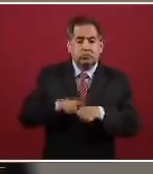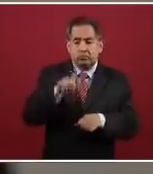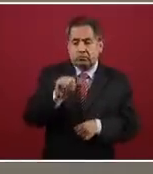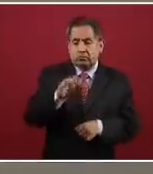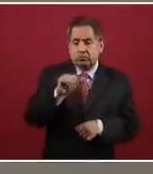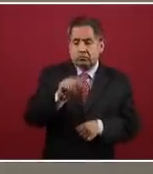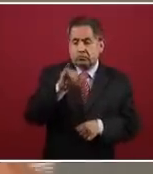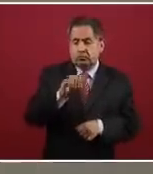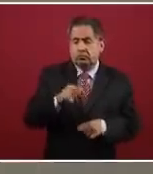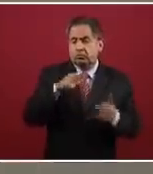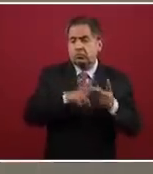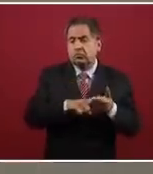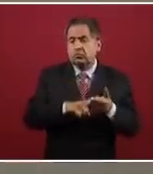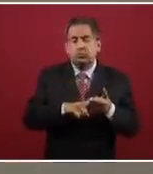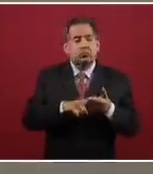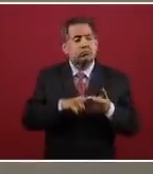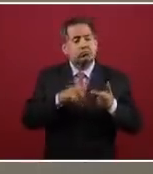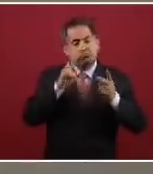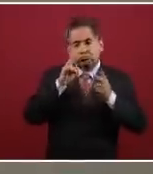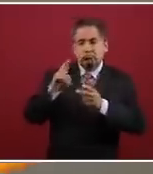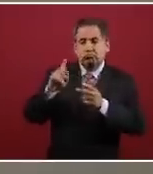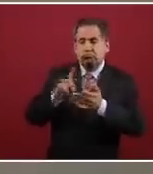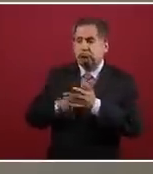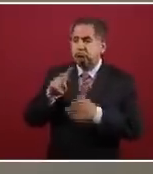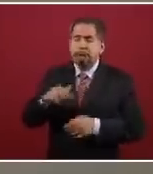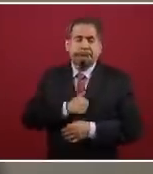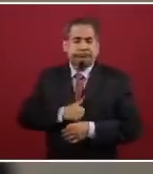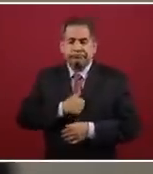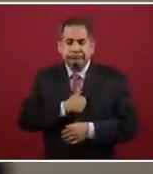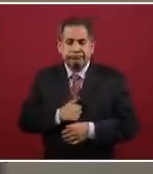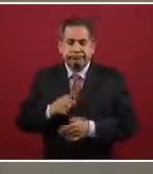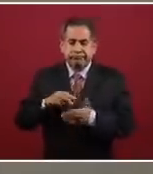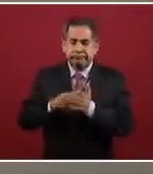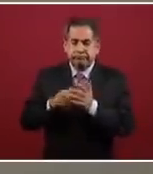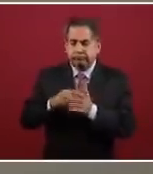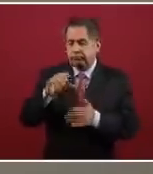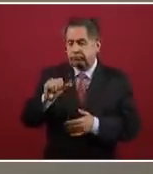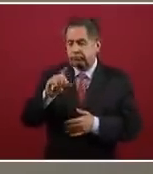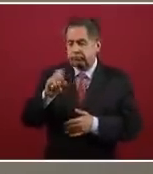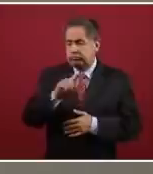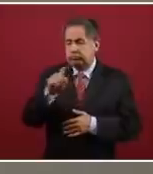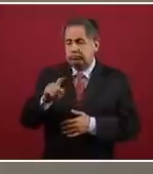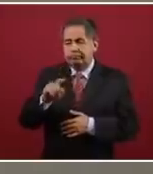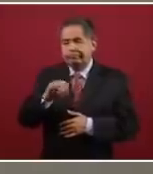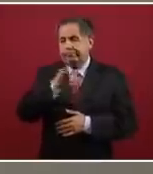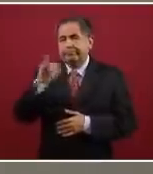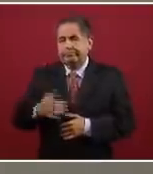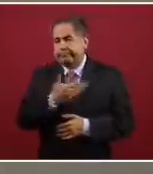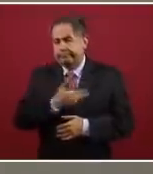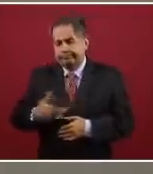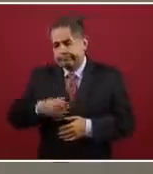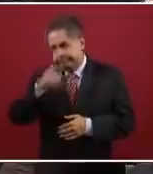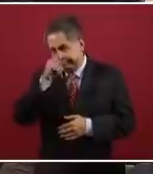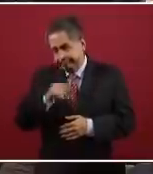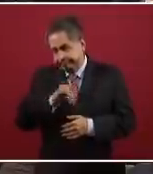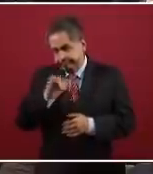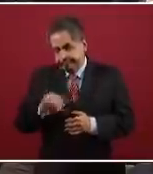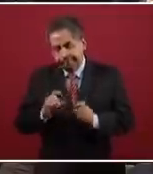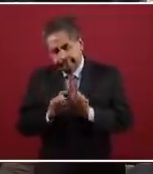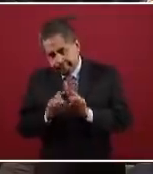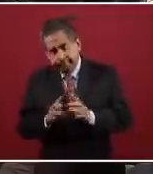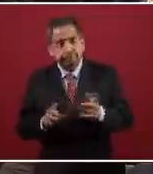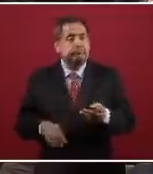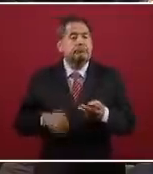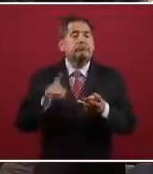dice que en el homenaje dijo que es una lástima que el ingeniero Cárdenas jamás llegara a la presidencia de la República. Y sobre esto que